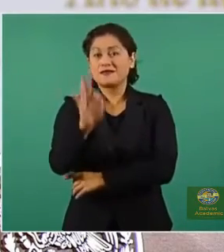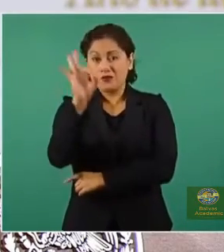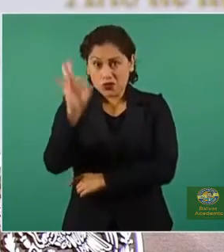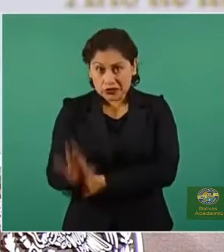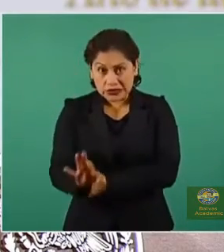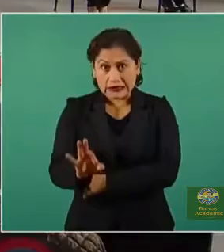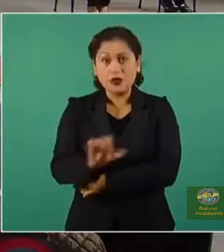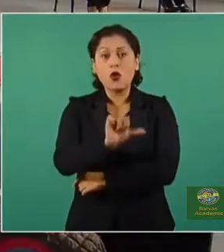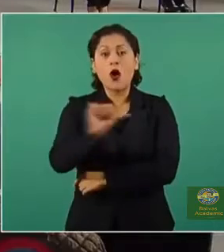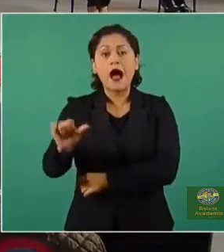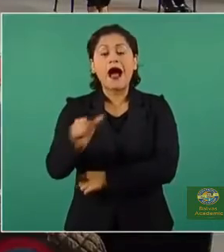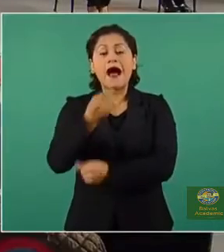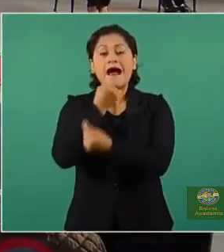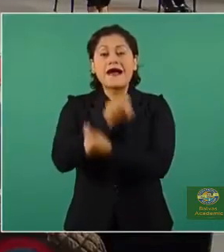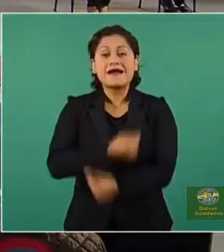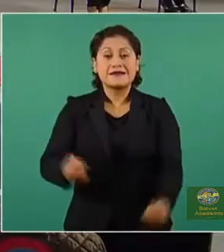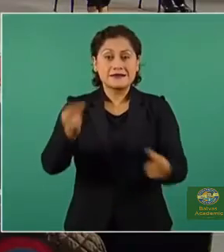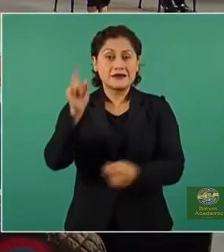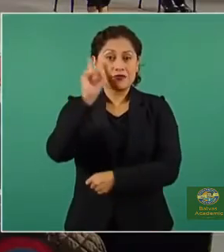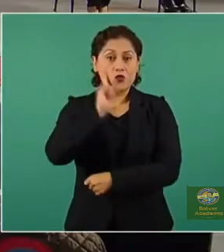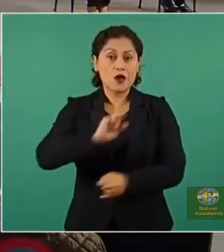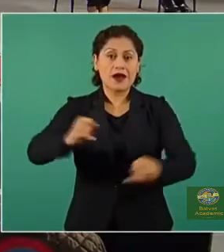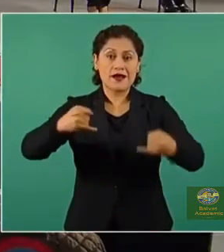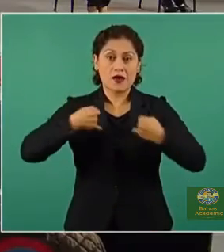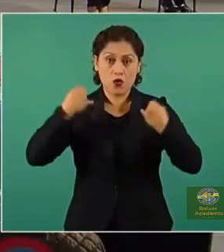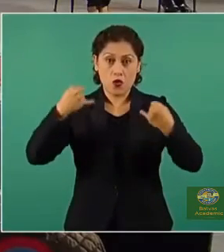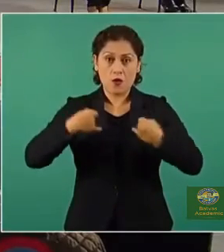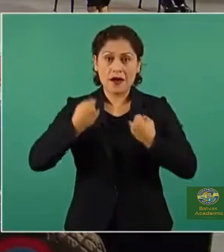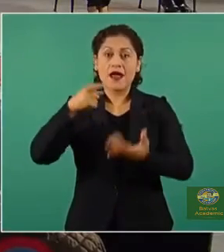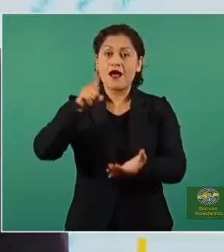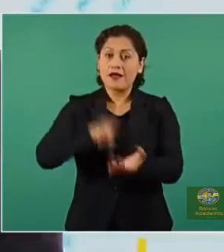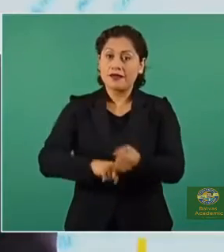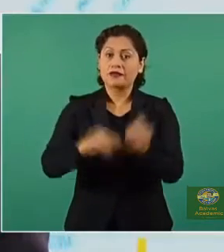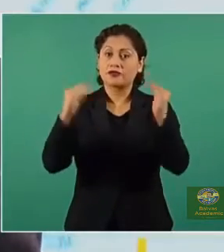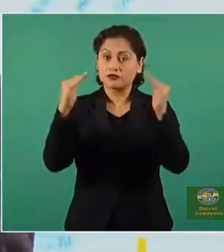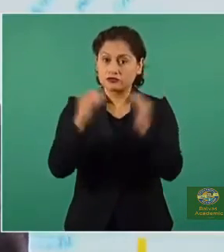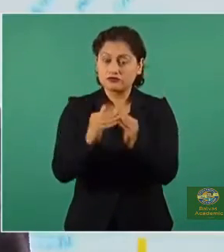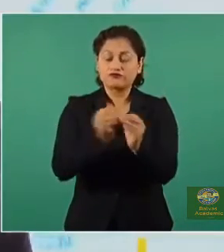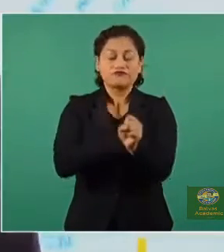adolescentes mujeres fueron las más violentadas dentro del hogar, con el